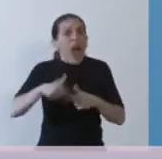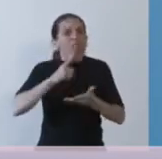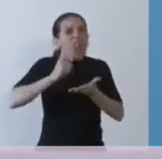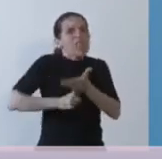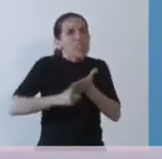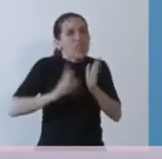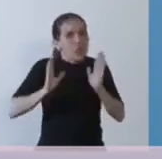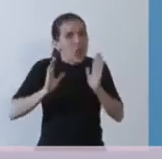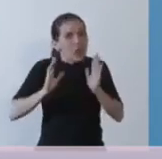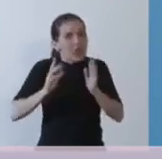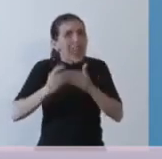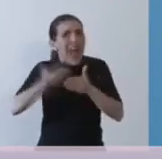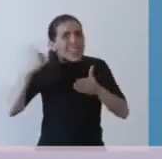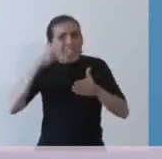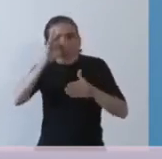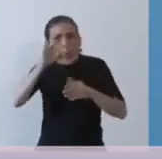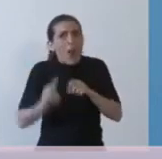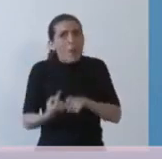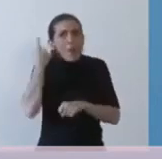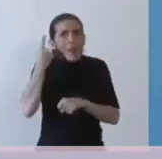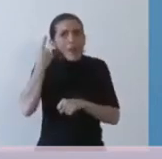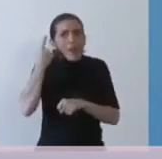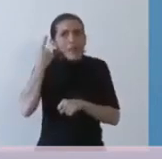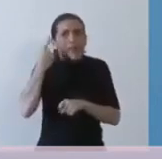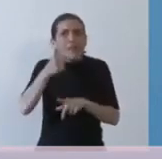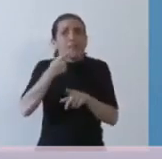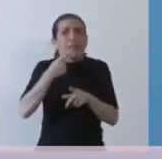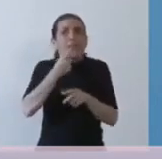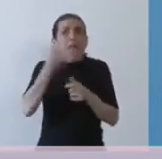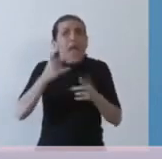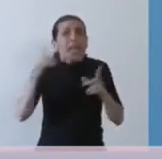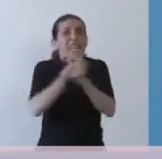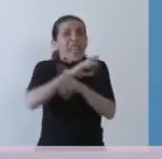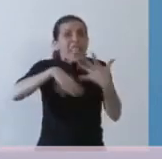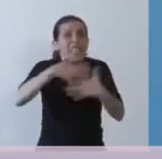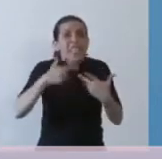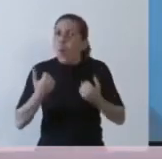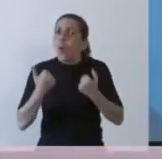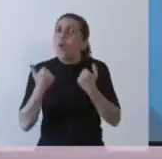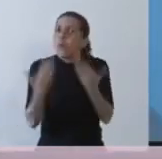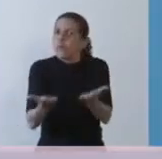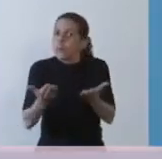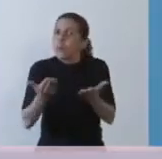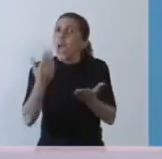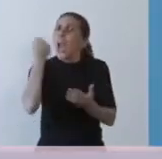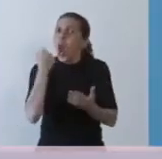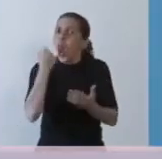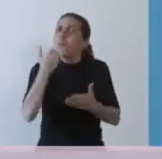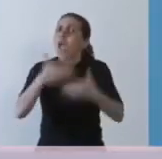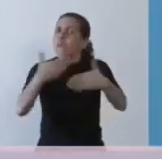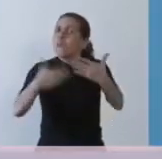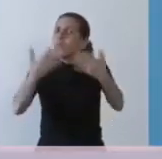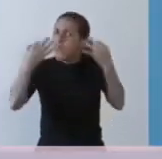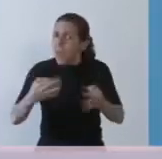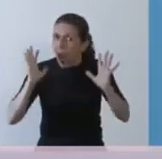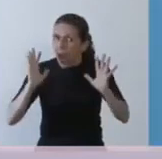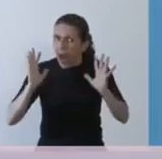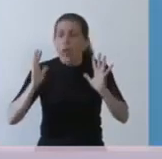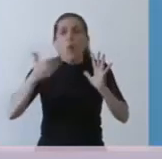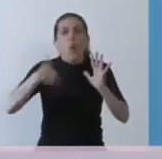sin precedentes en lo que es una situación de crisis ya crisis económica mundial va a funcionar que vamos a